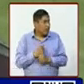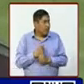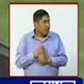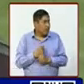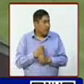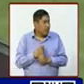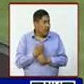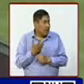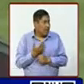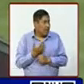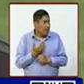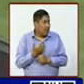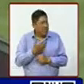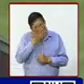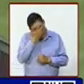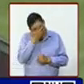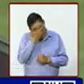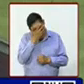muy